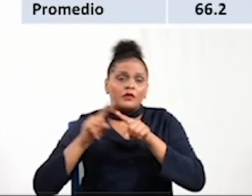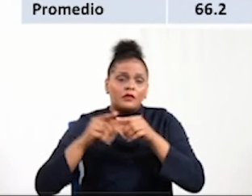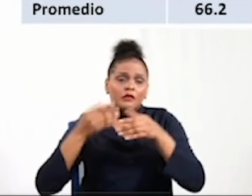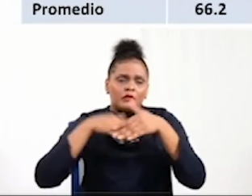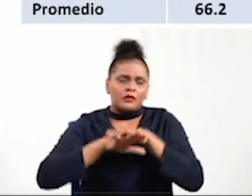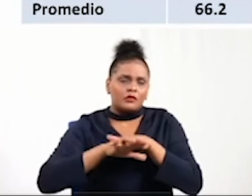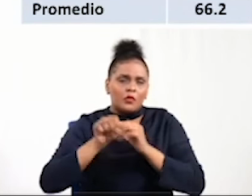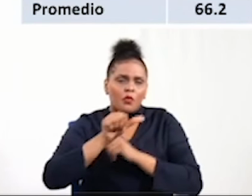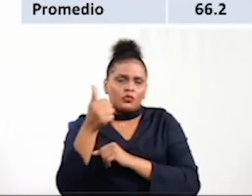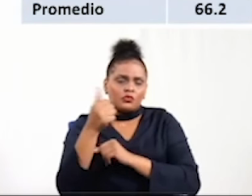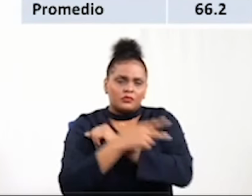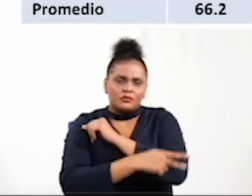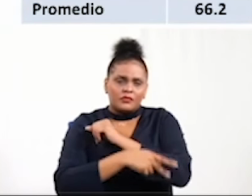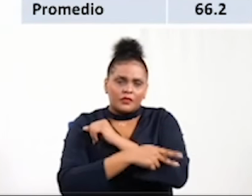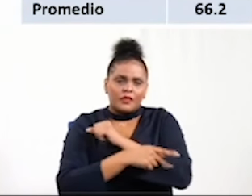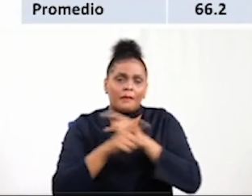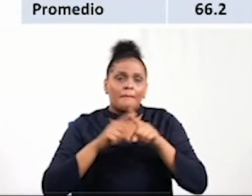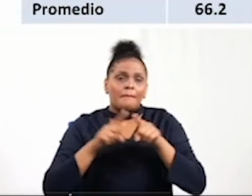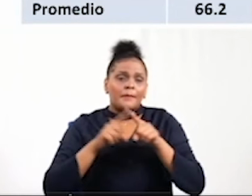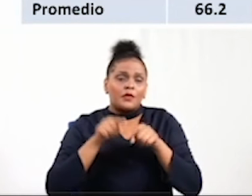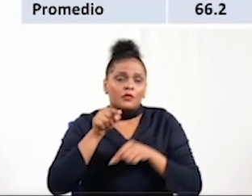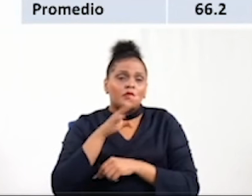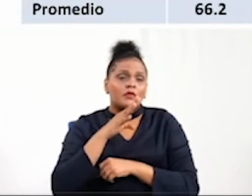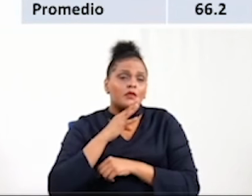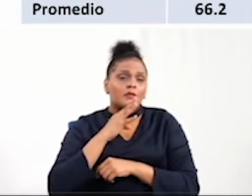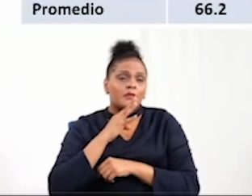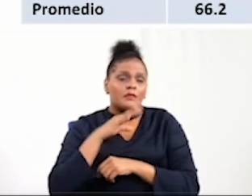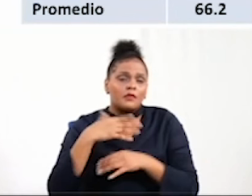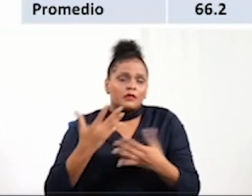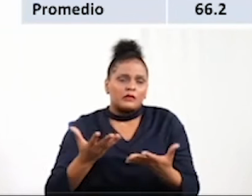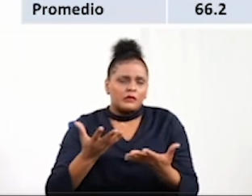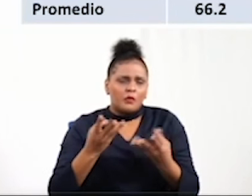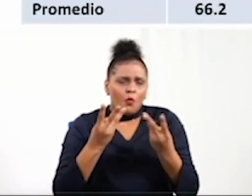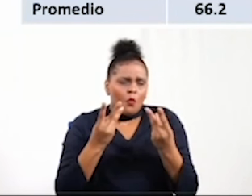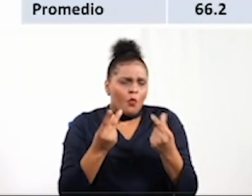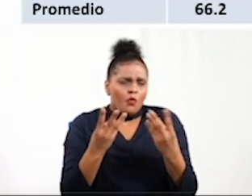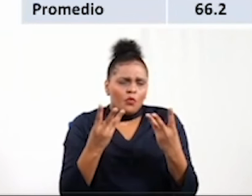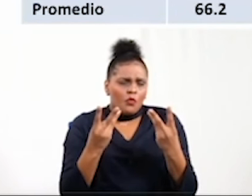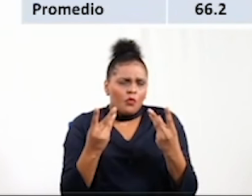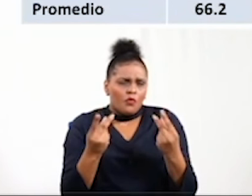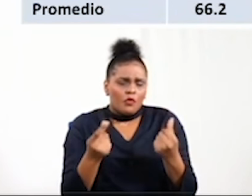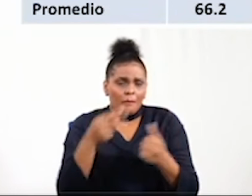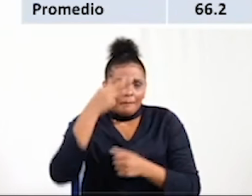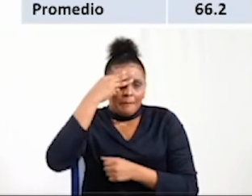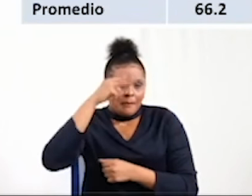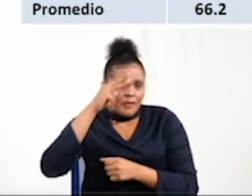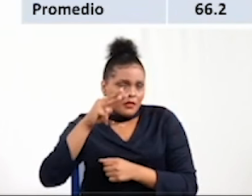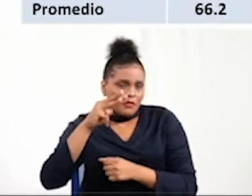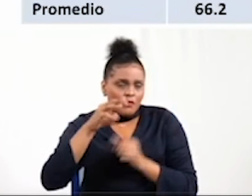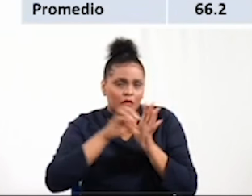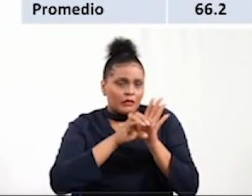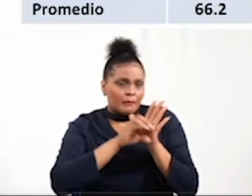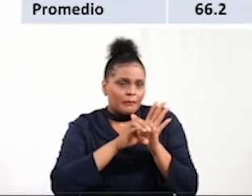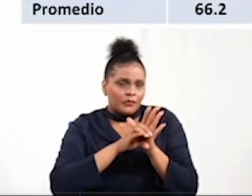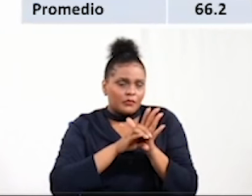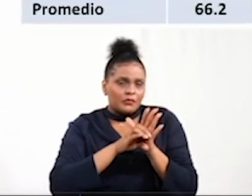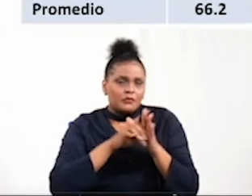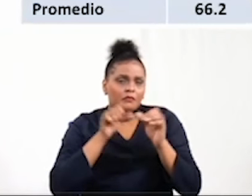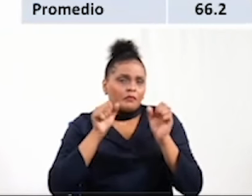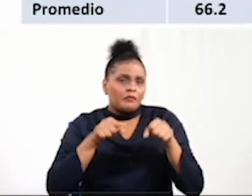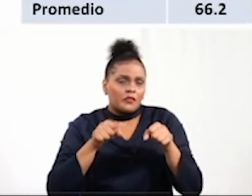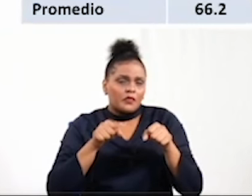de los países no porque la puntuación nos habla de un promedio pero por ejemplo méxico si ustedes ven tiene una